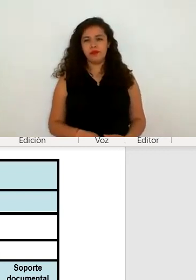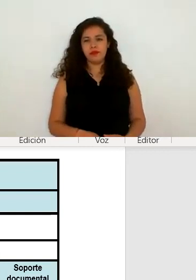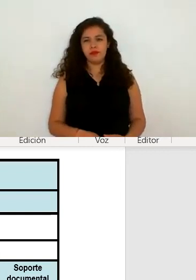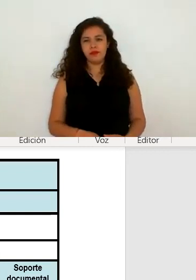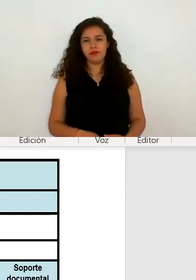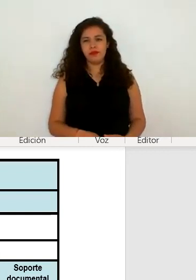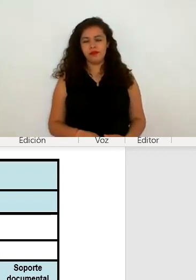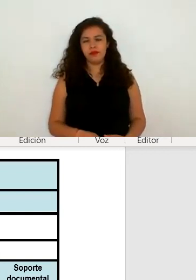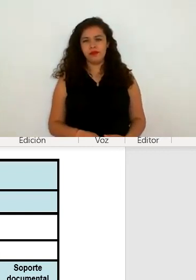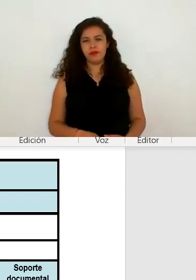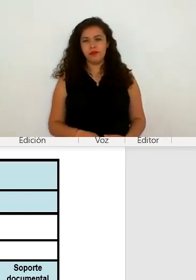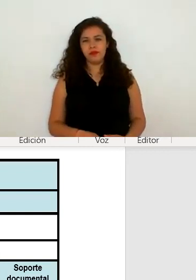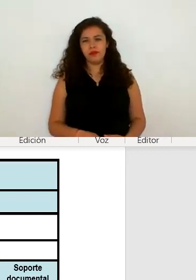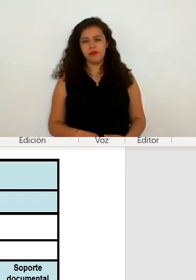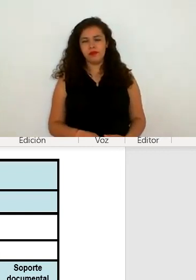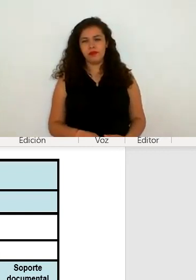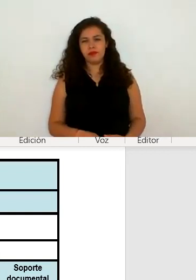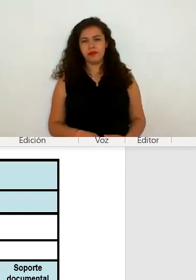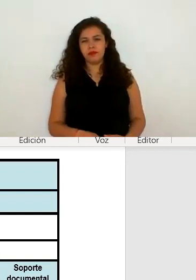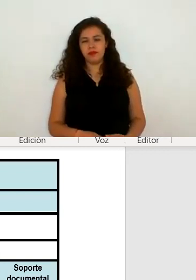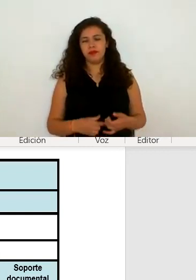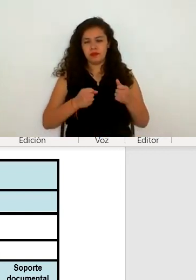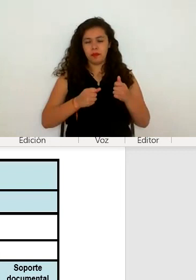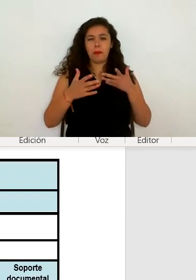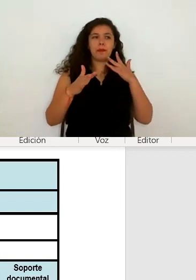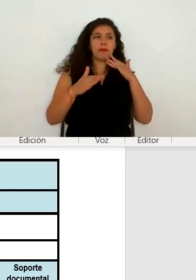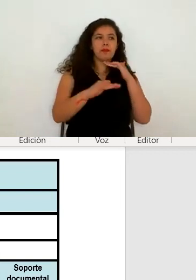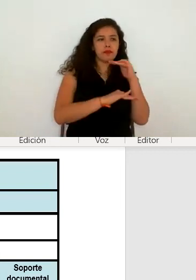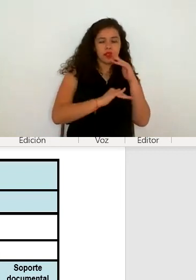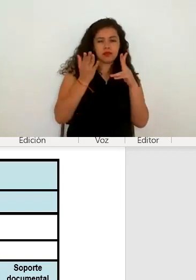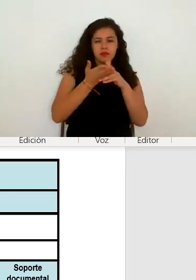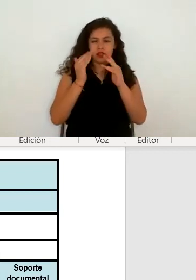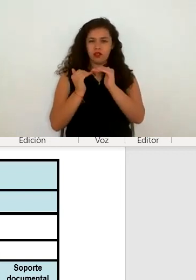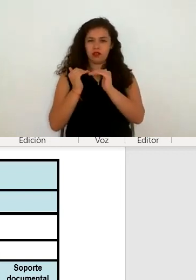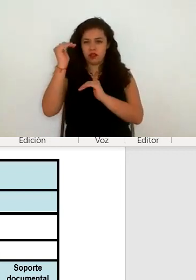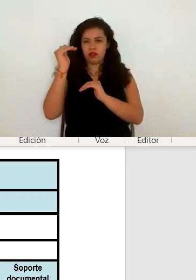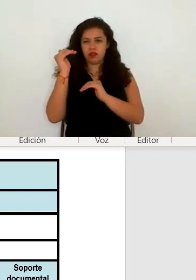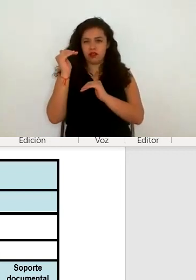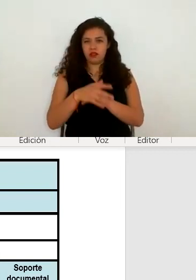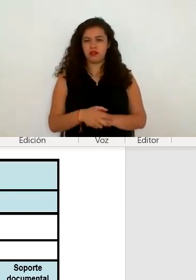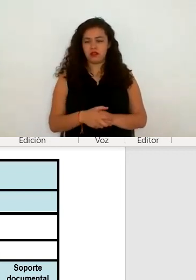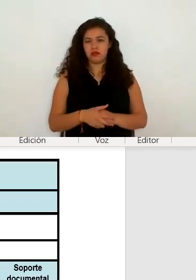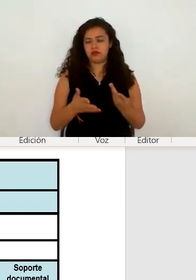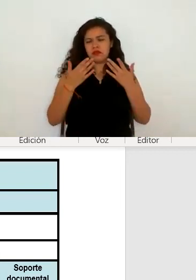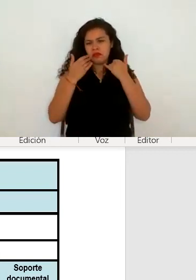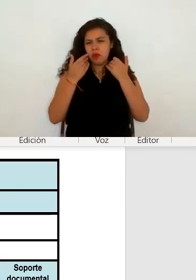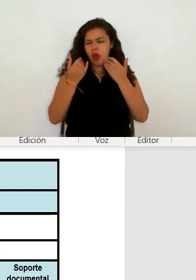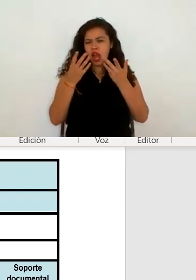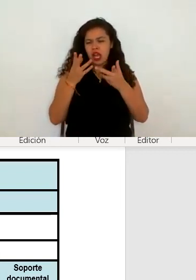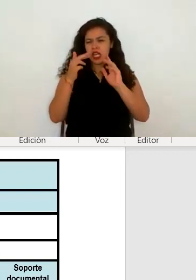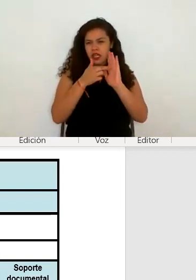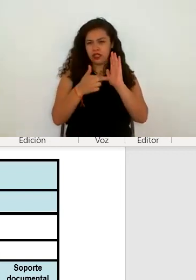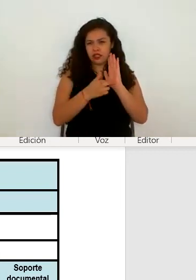nos dice el nivel de seguridad, básico, medio o alto. No tiene ninguno de estos criterios